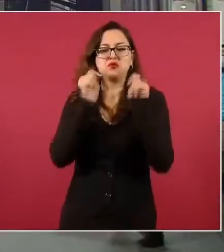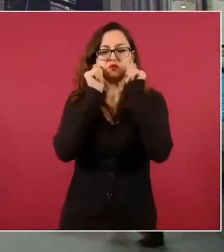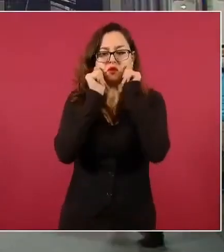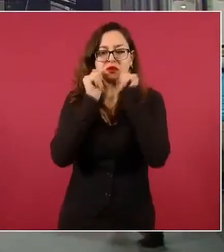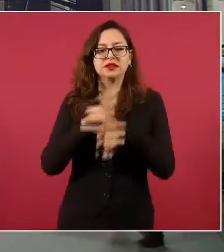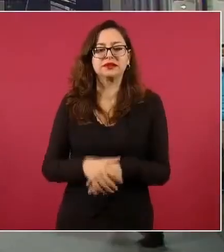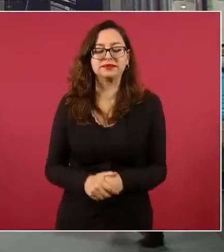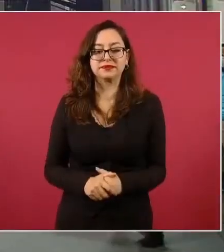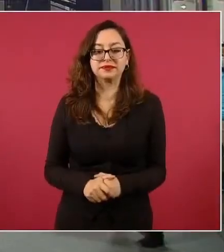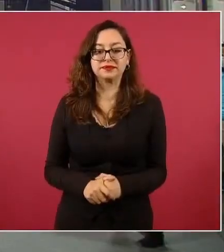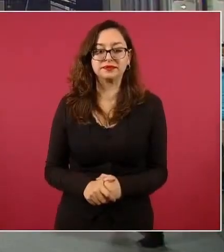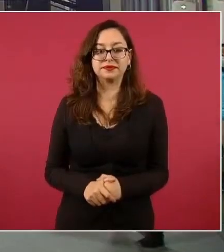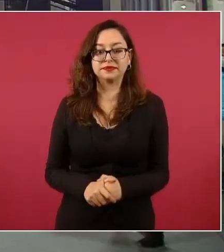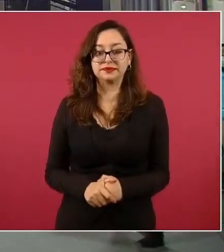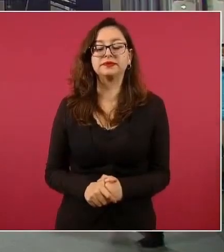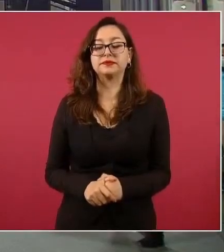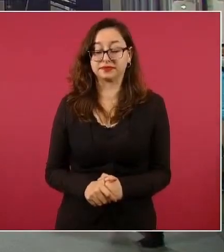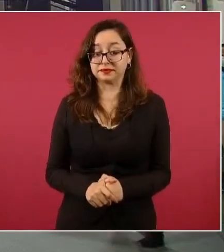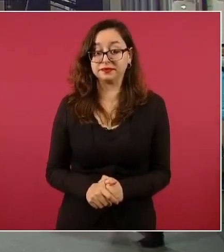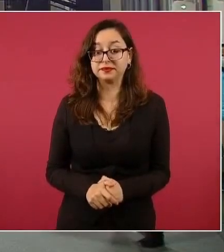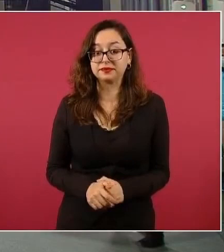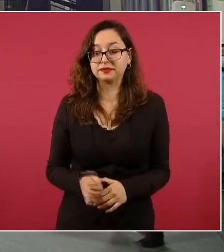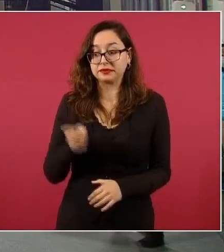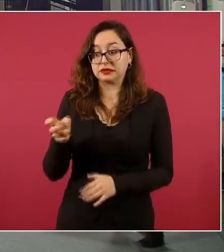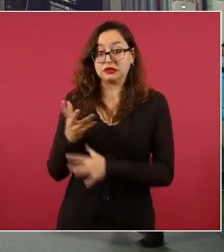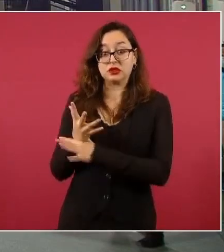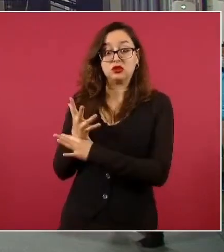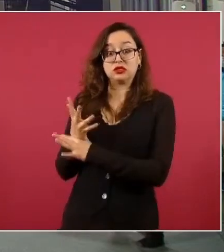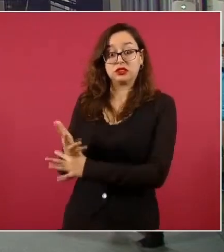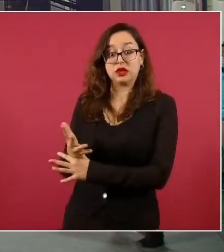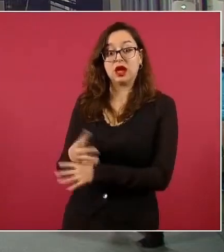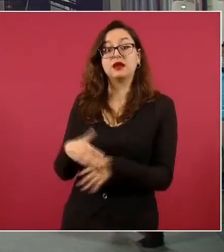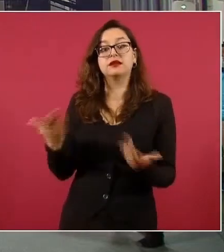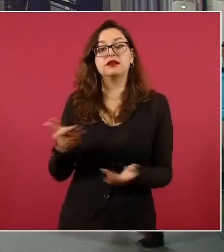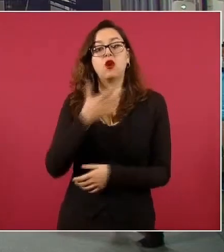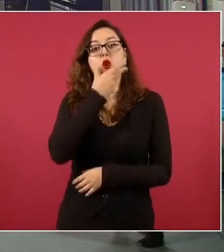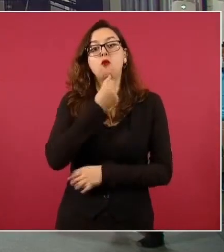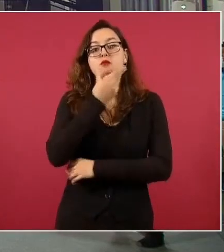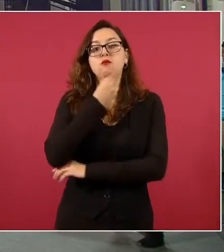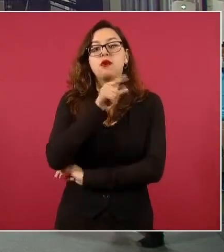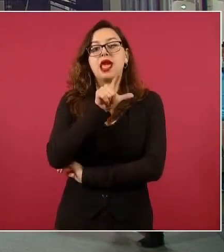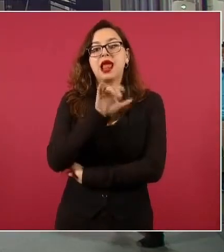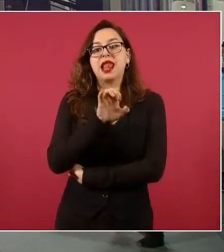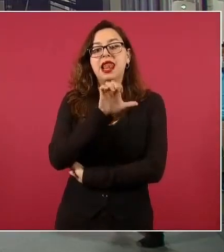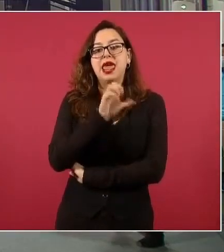nuevo para que vean la cara de Leo Zuckerman.